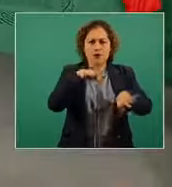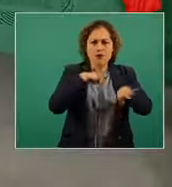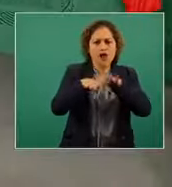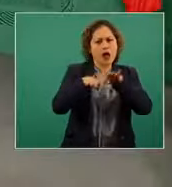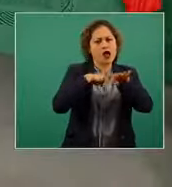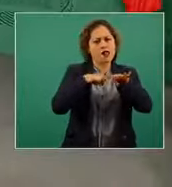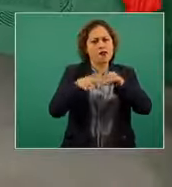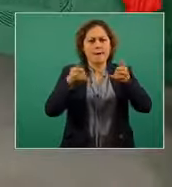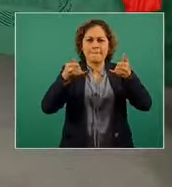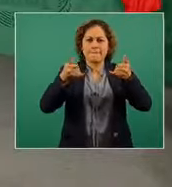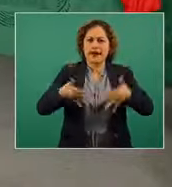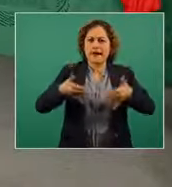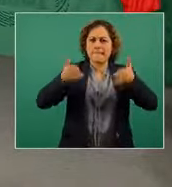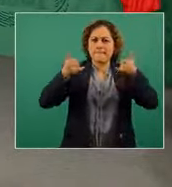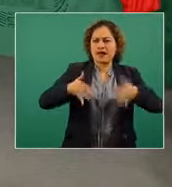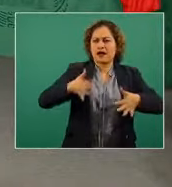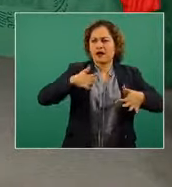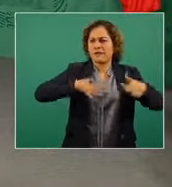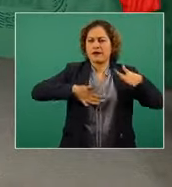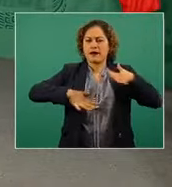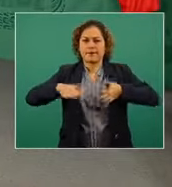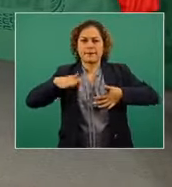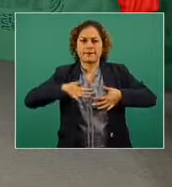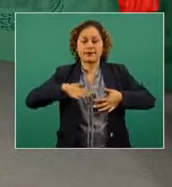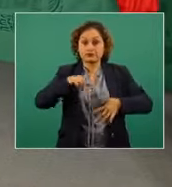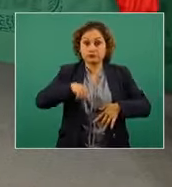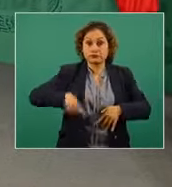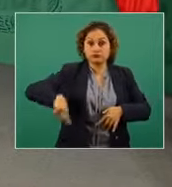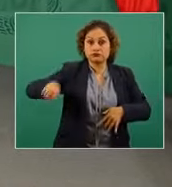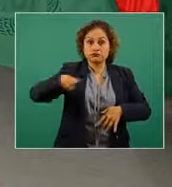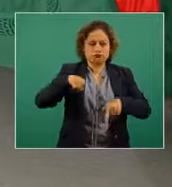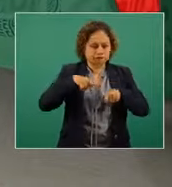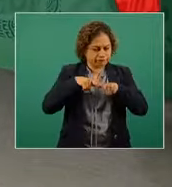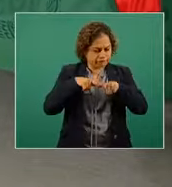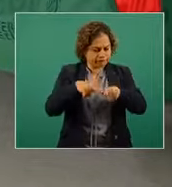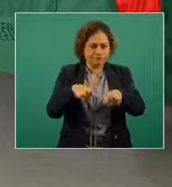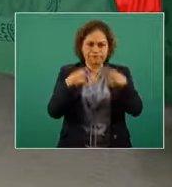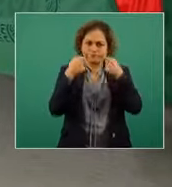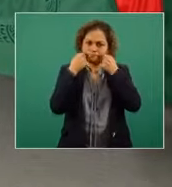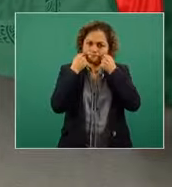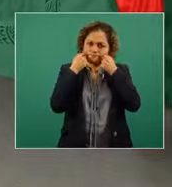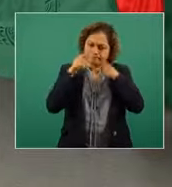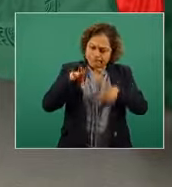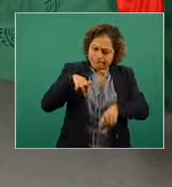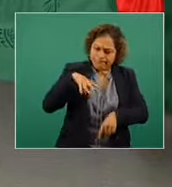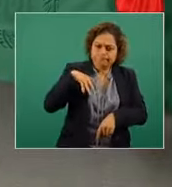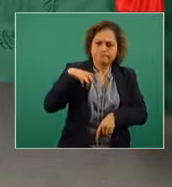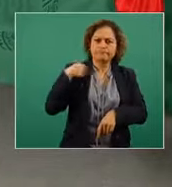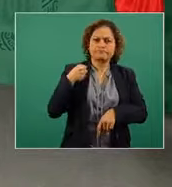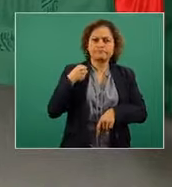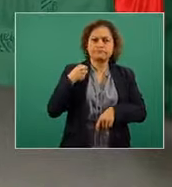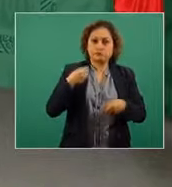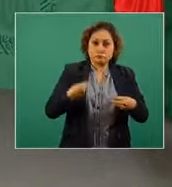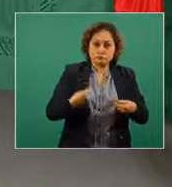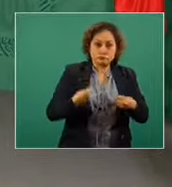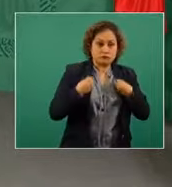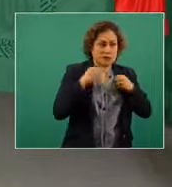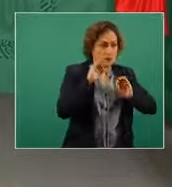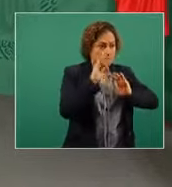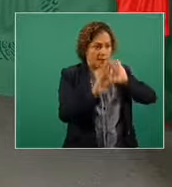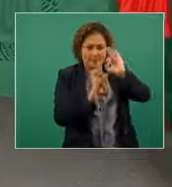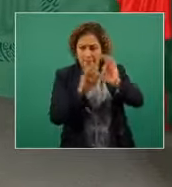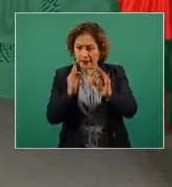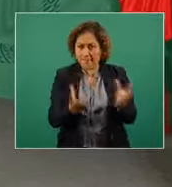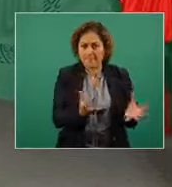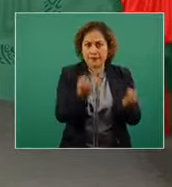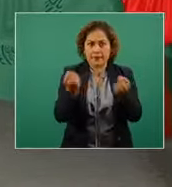en sus puestos presentes salvando vidas. Y hay algo que quiero